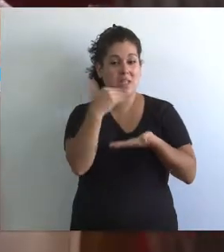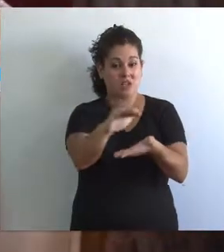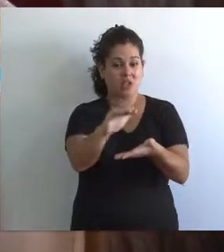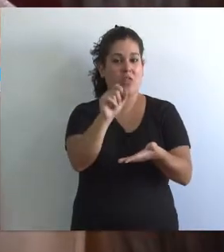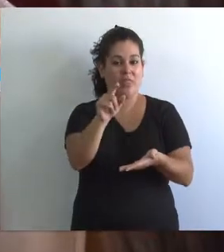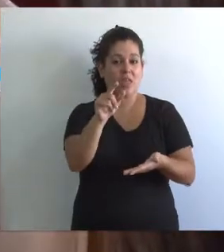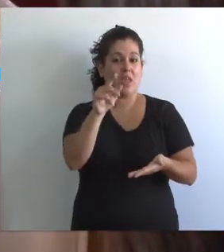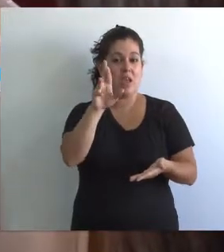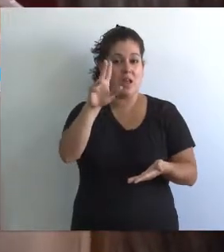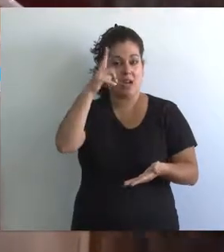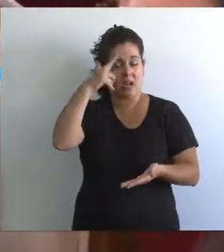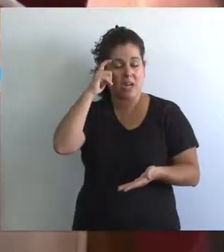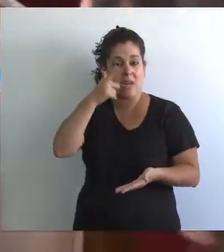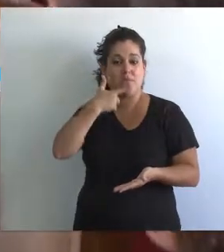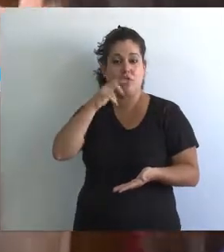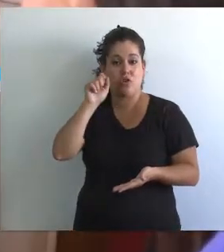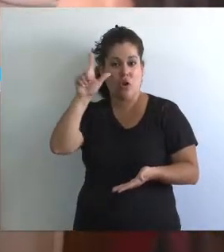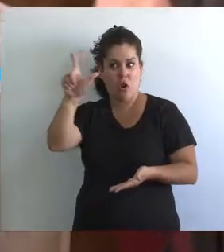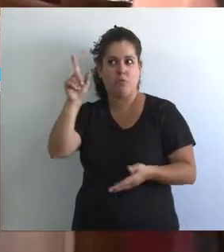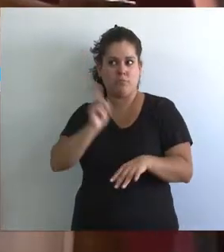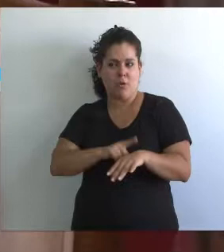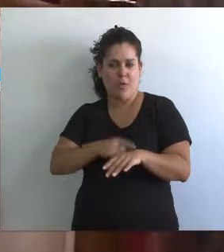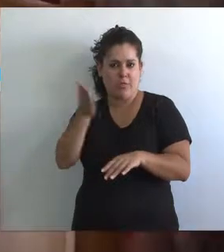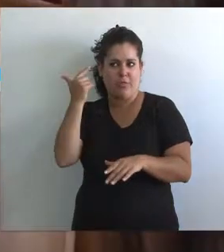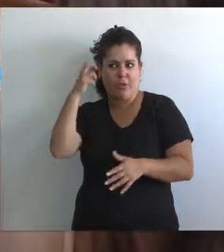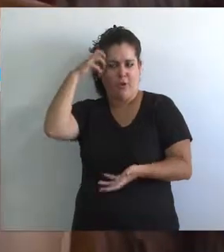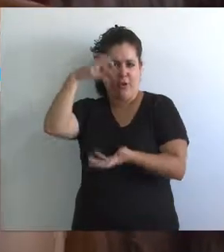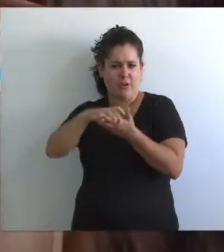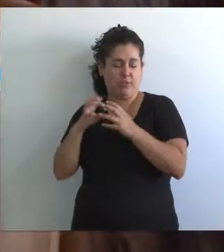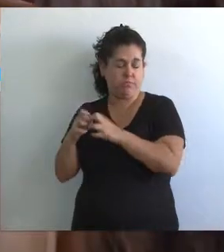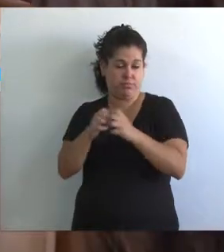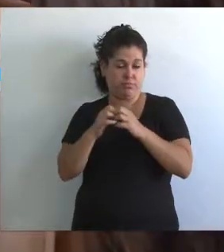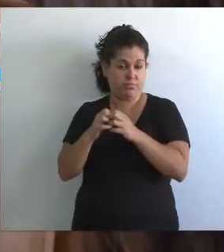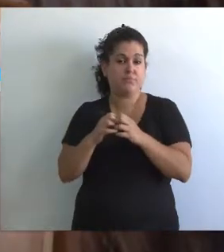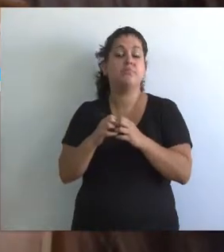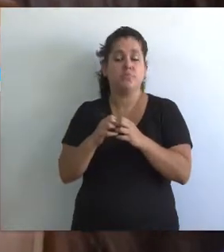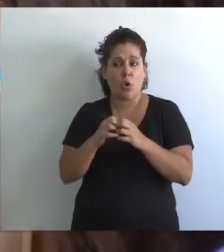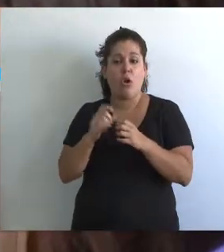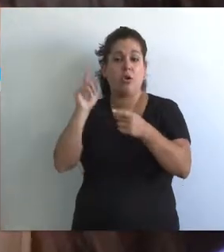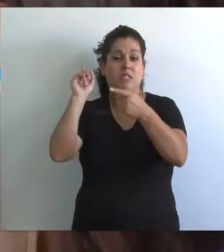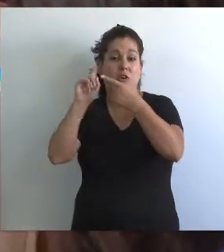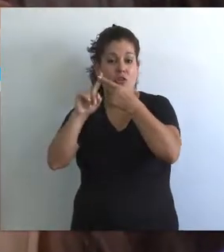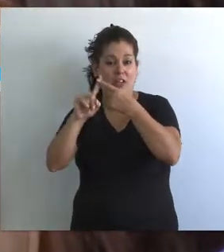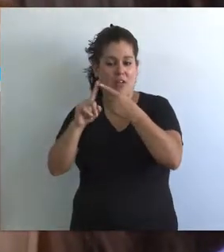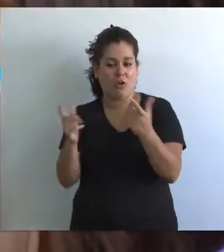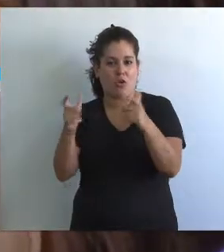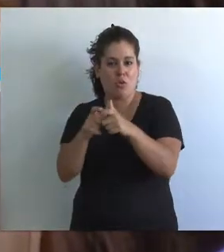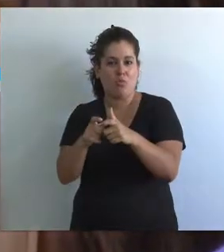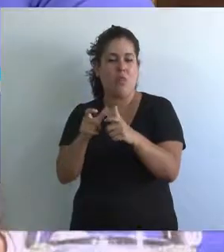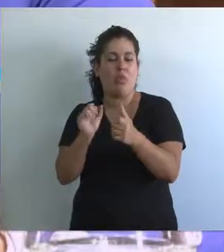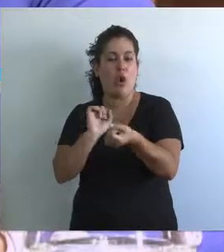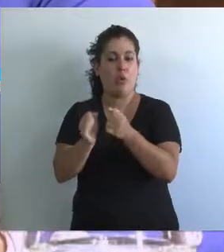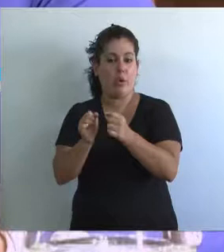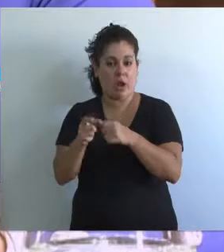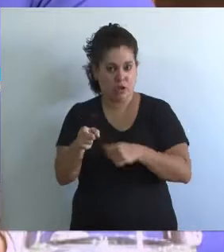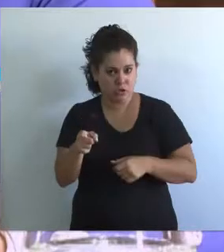fue un gran debate en el país y en la Cámara, se contactaron con la banca del Partido Obrero ex trabajadores